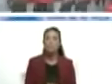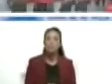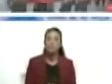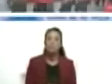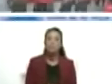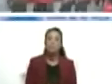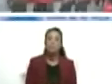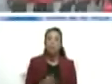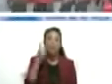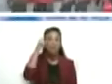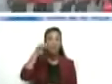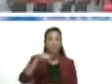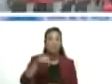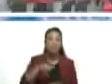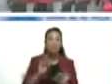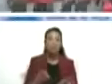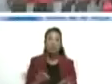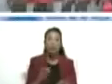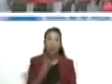Ese día,